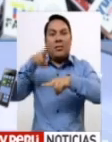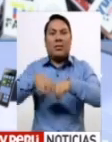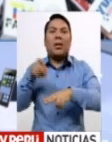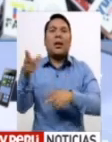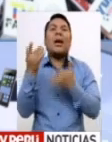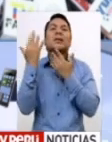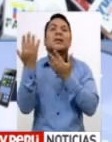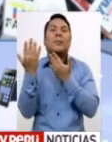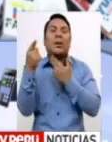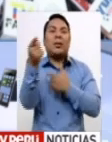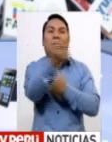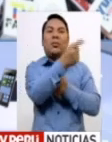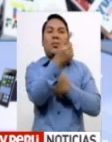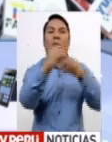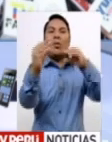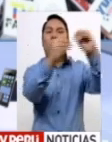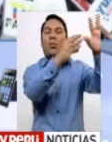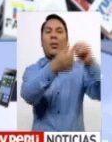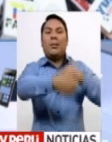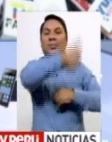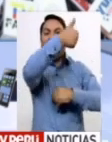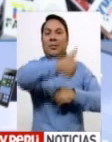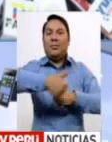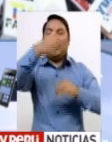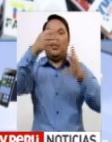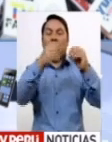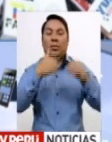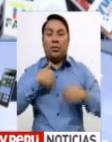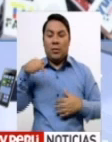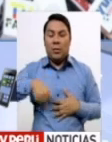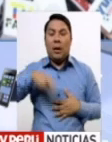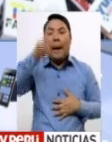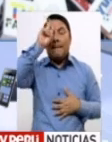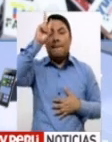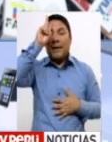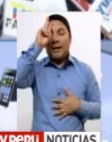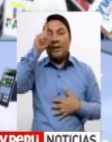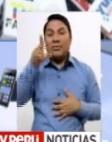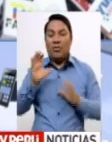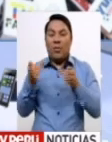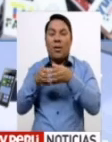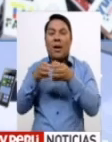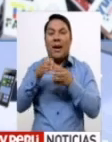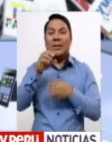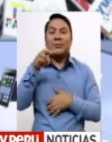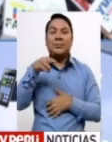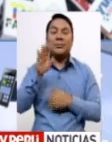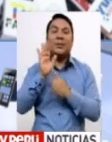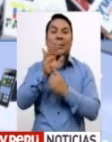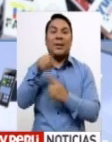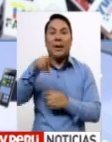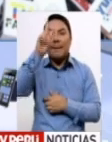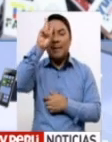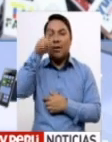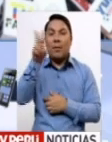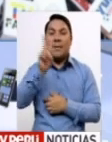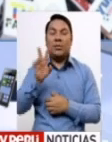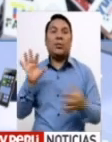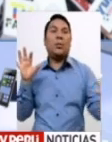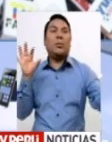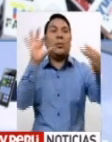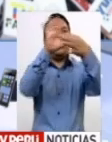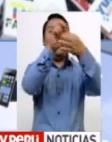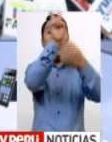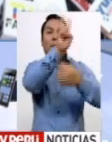solución a su problema. Nosotros desde la Embajada del Perú estamos tratando de coordinar para que se acepten las cartas que